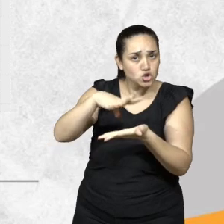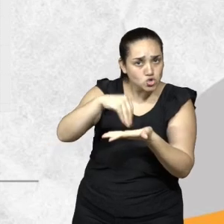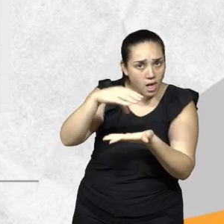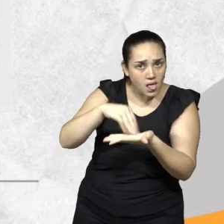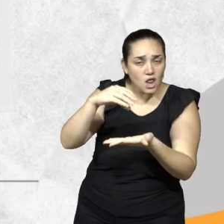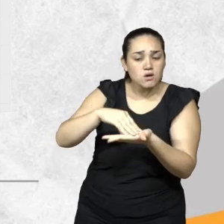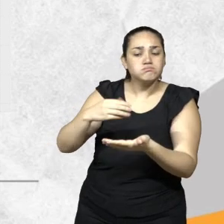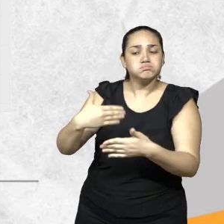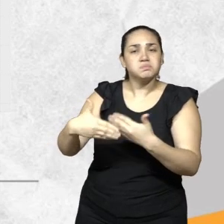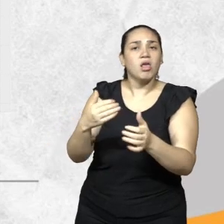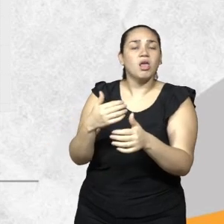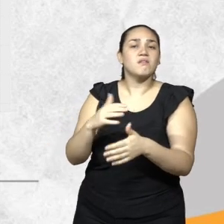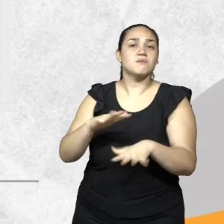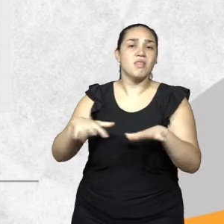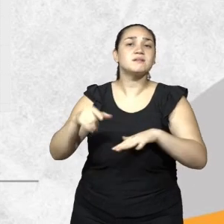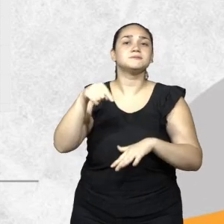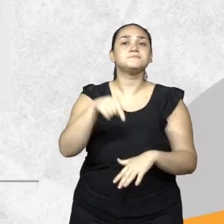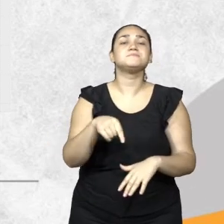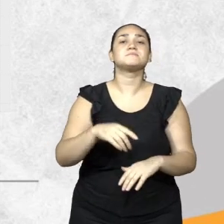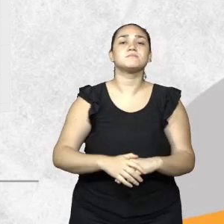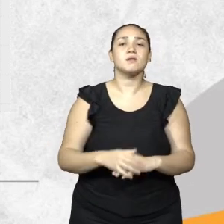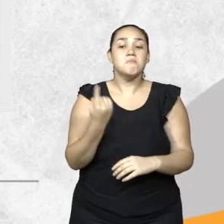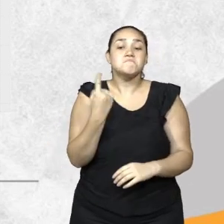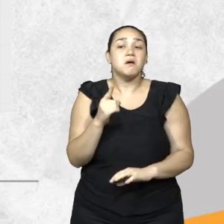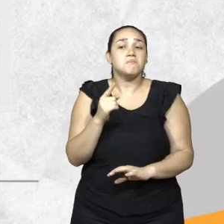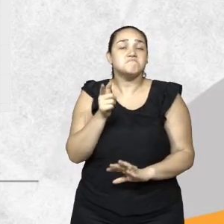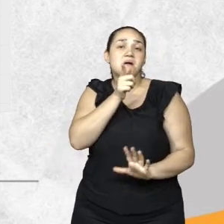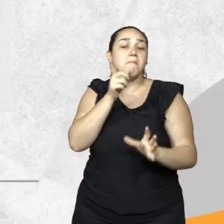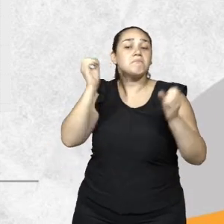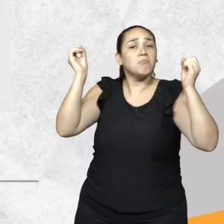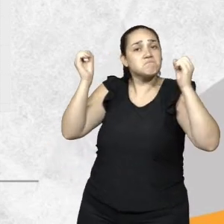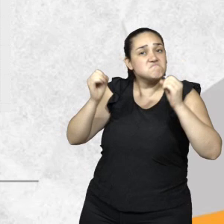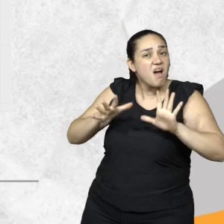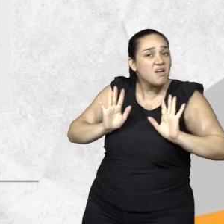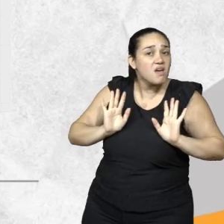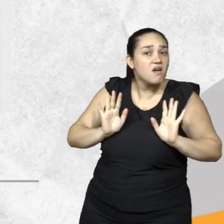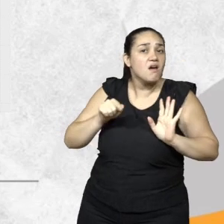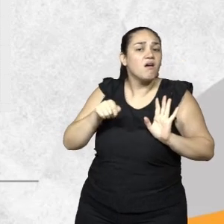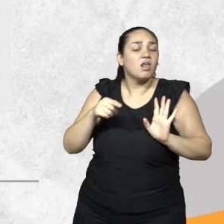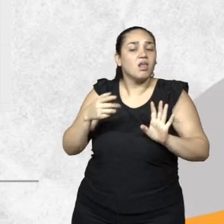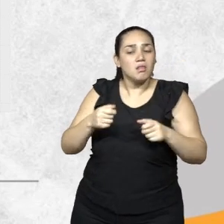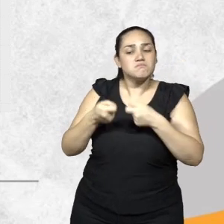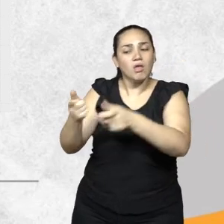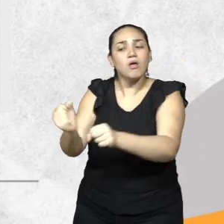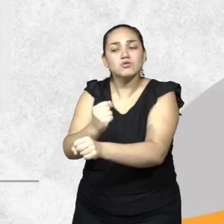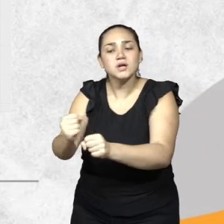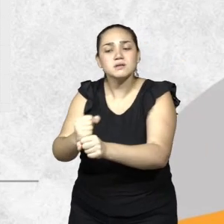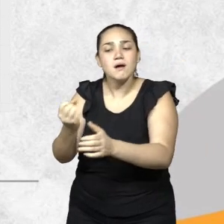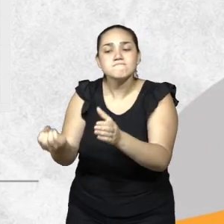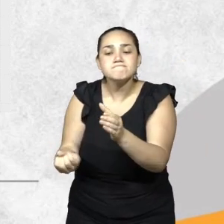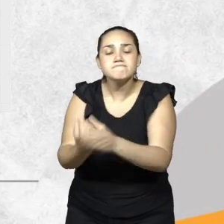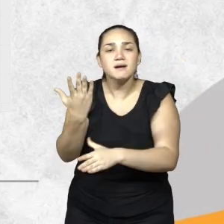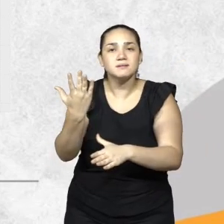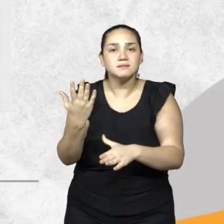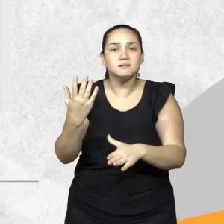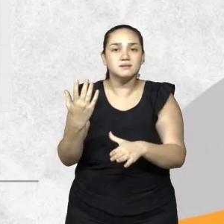realizar ciertas actividades en ese sitio, pero como por arte de magia, después de otorgado la autorización, aparece una